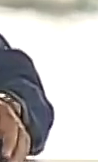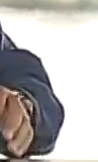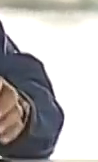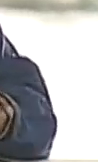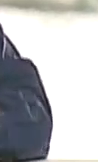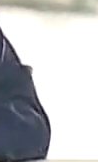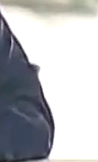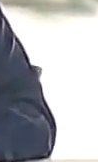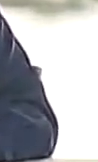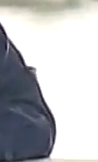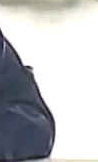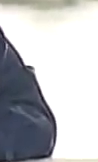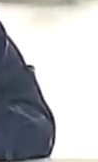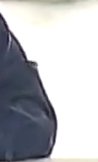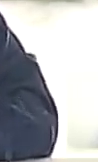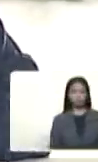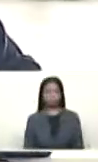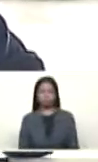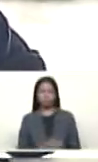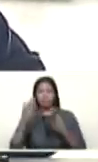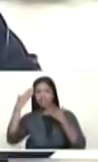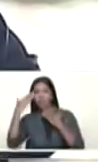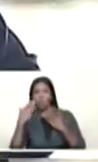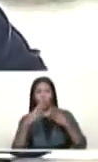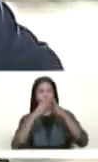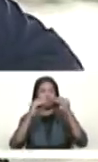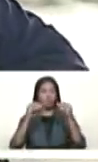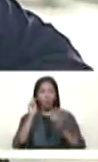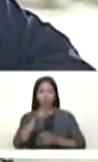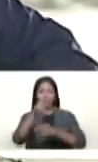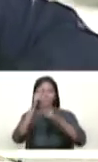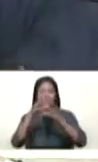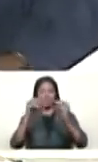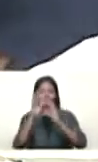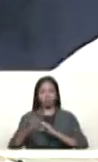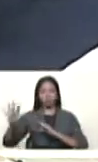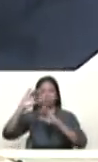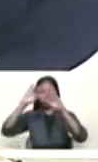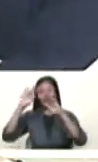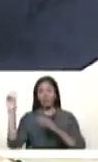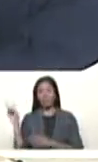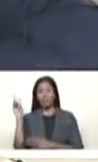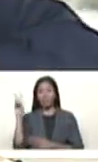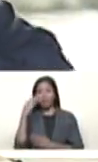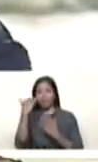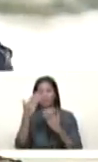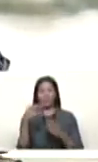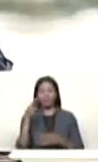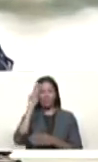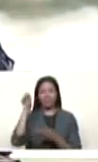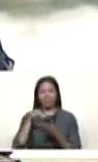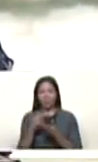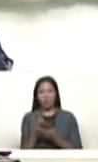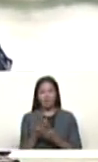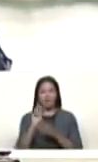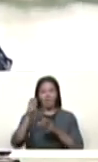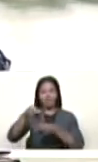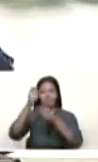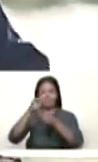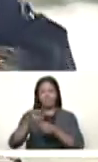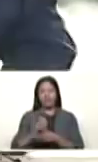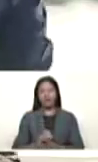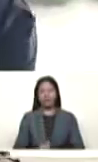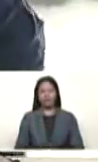a los pescadores y a las pescadoras de todo el país! ¡Al Frente Nacional de Pescadores y Pescadoras! ¡A